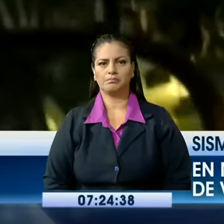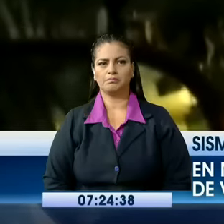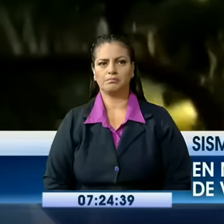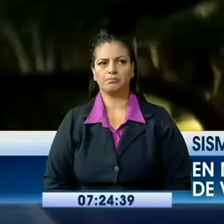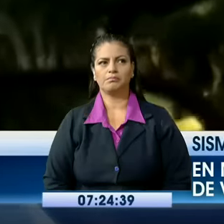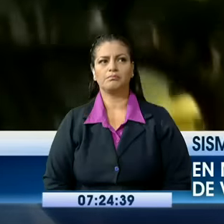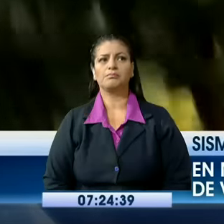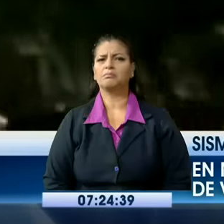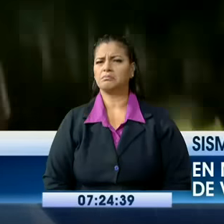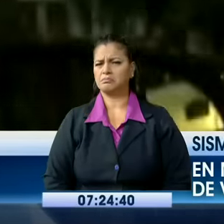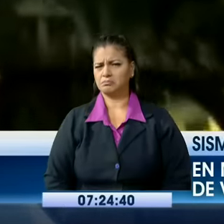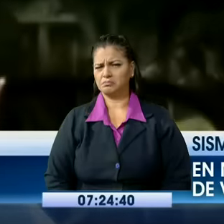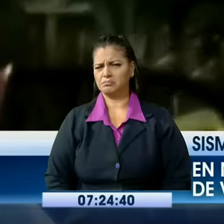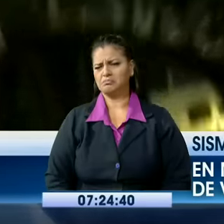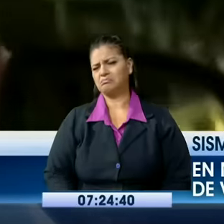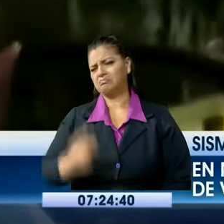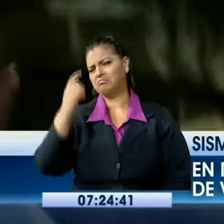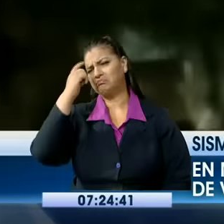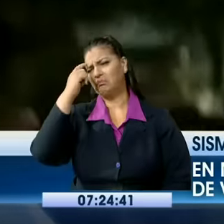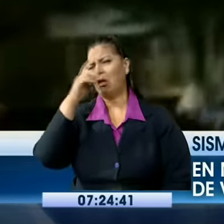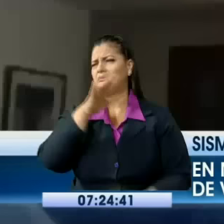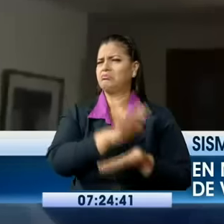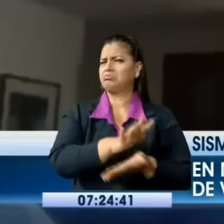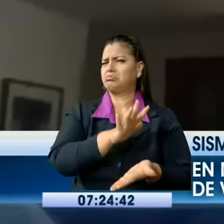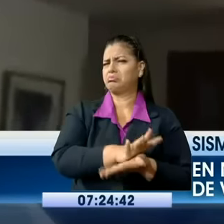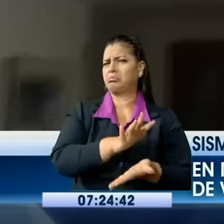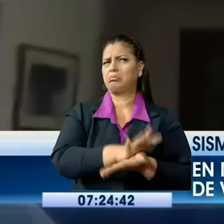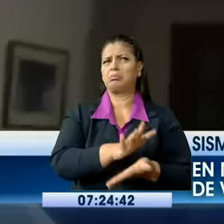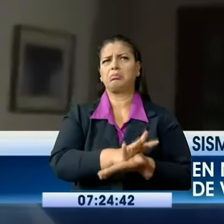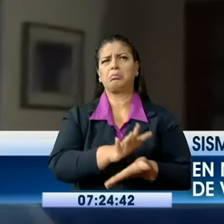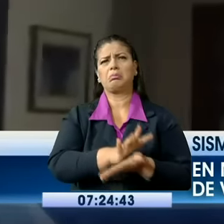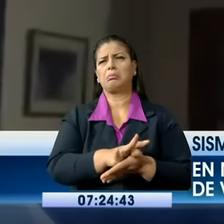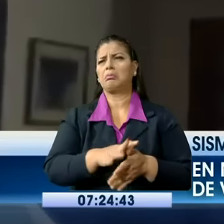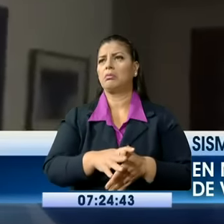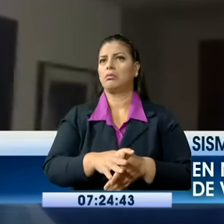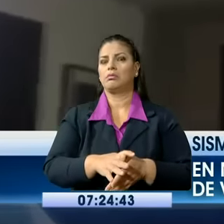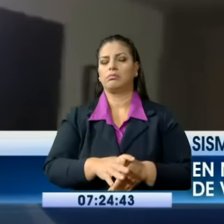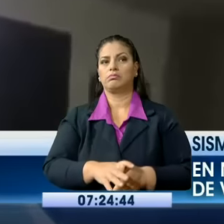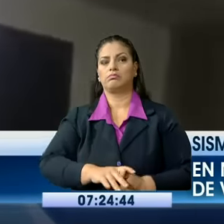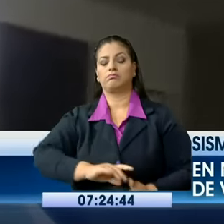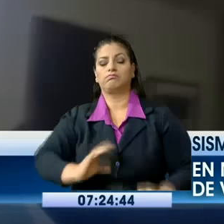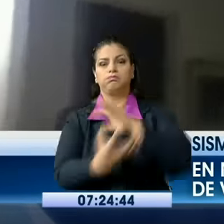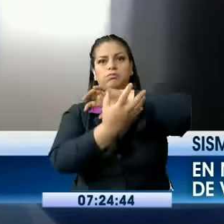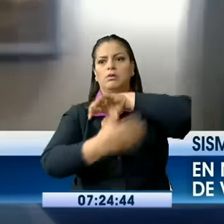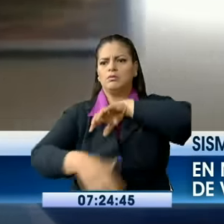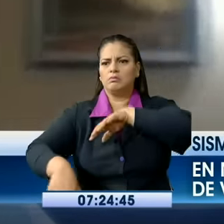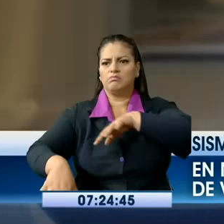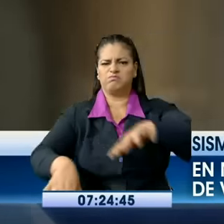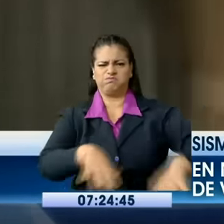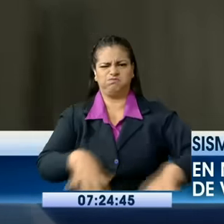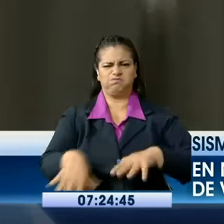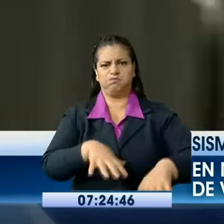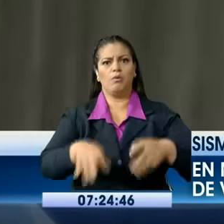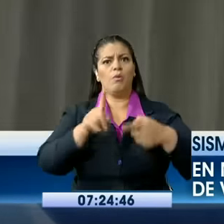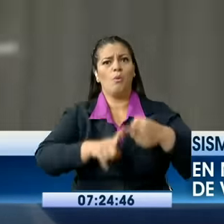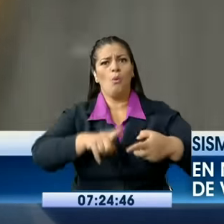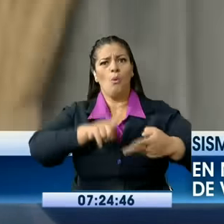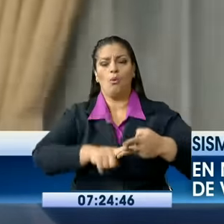Cuando la paz parecía haber vuelto a muchos hogares ecuatorianos, dos movimientos telúricos de 5.9